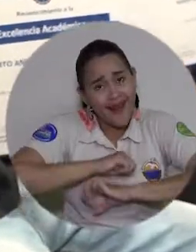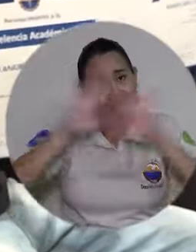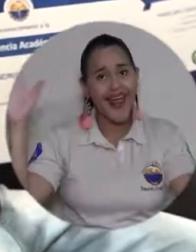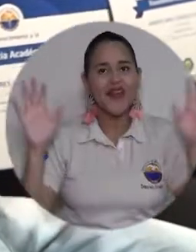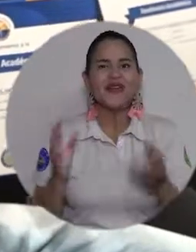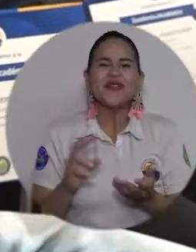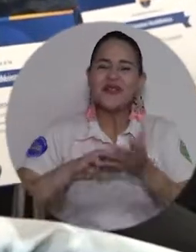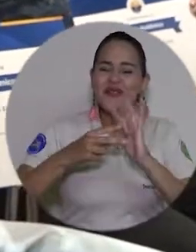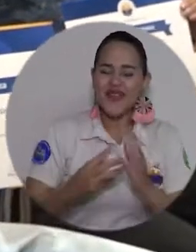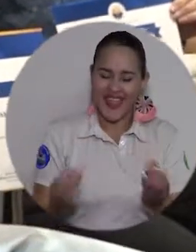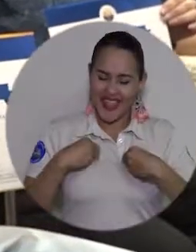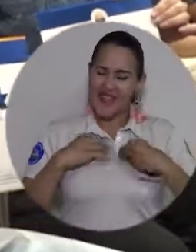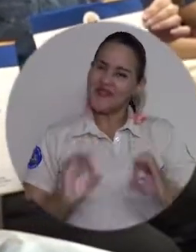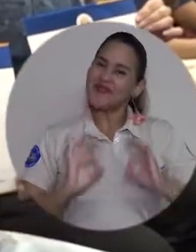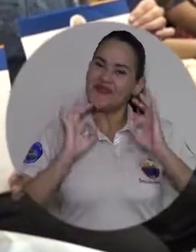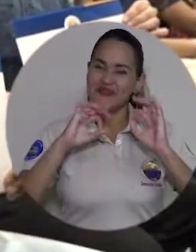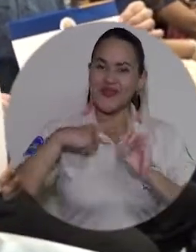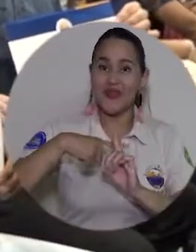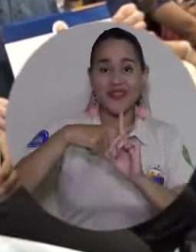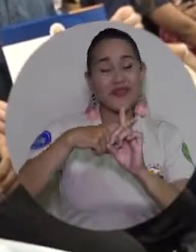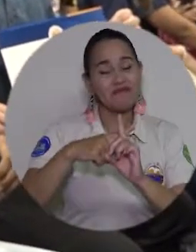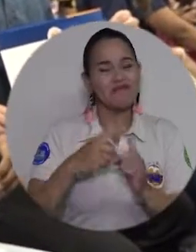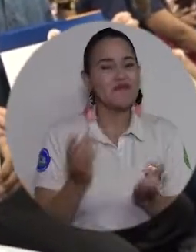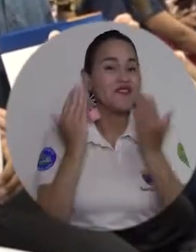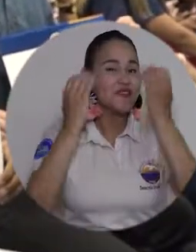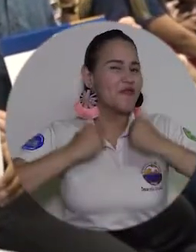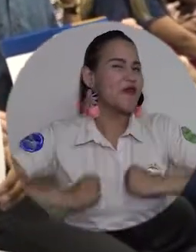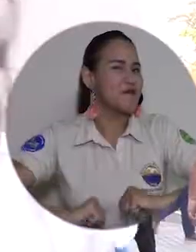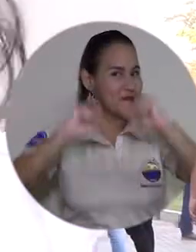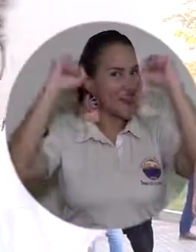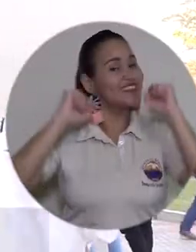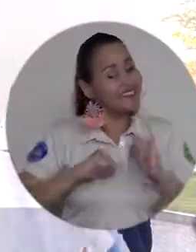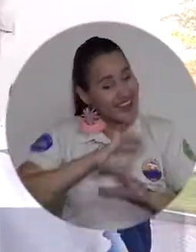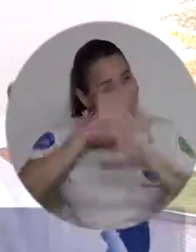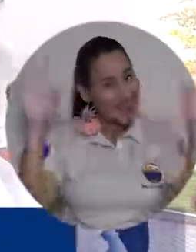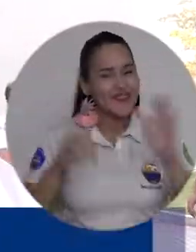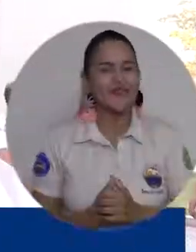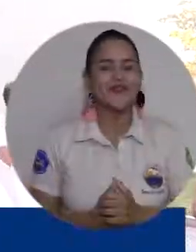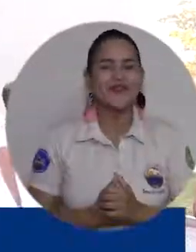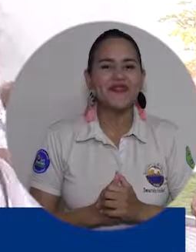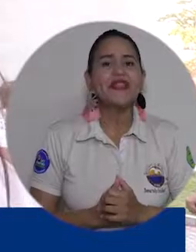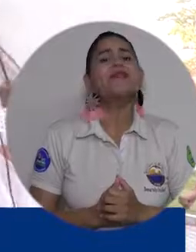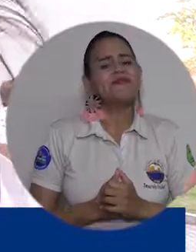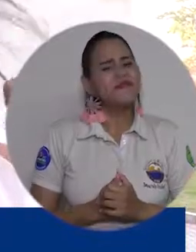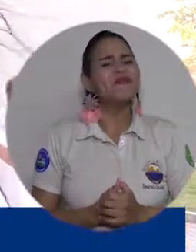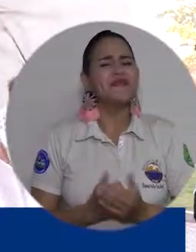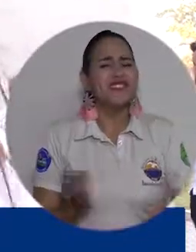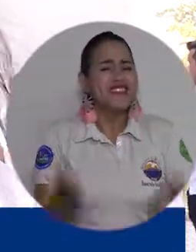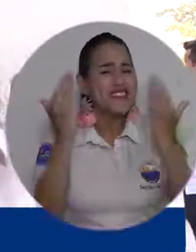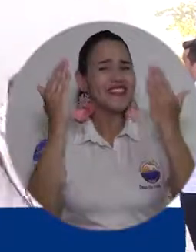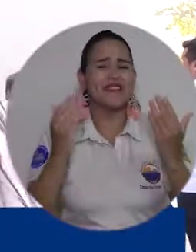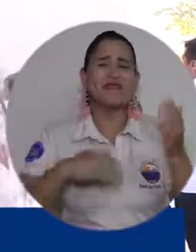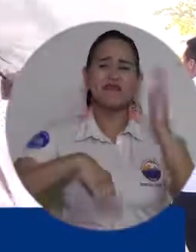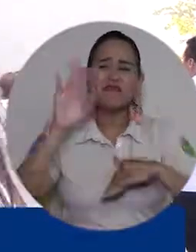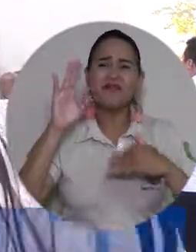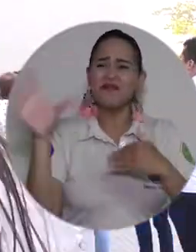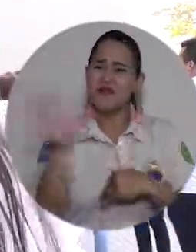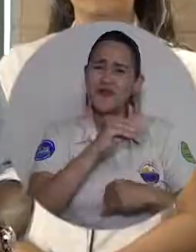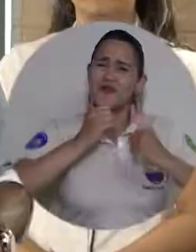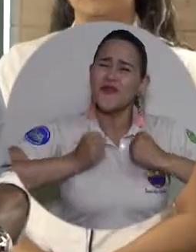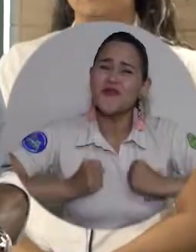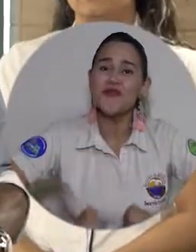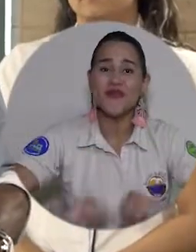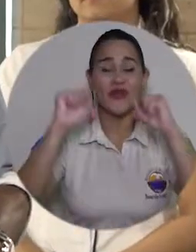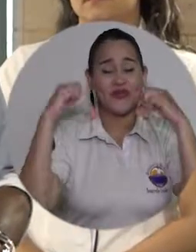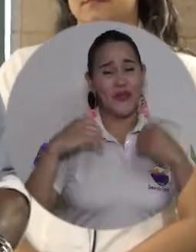más motivante el esforzarse por ser mejor. Cada entrenamiento hace que valga la pena este tipo de